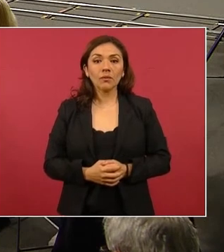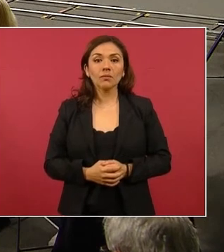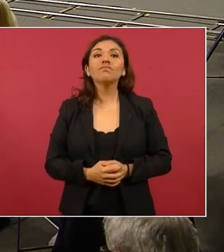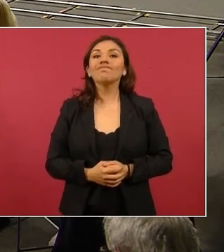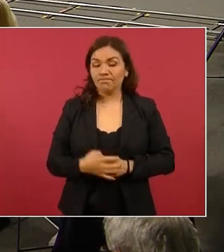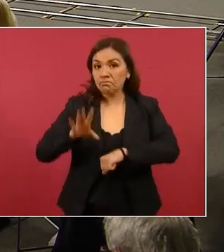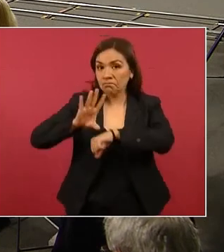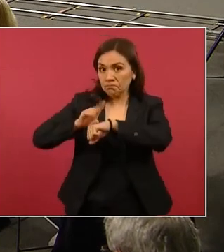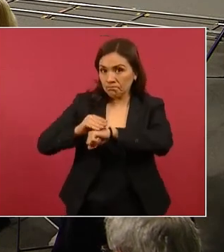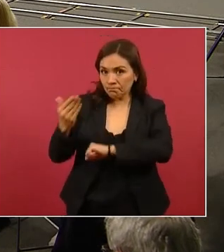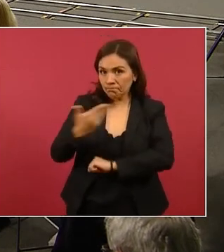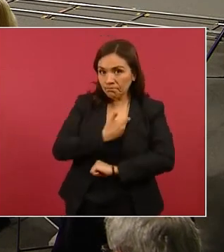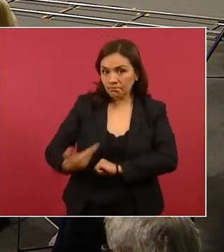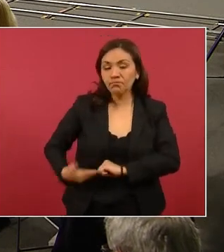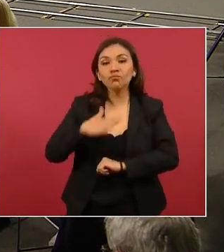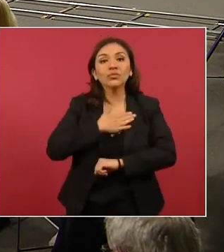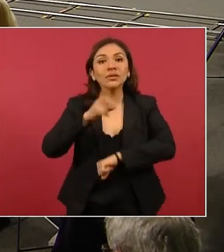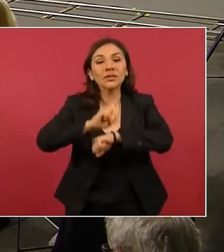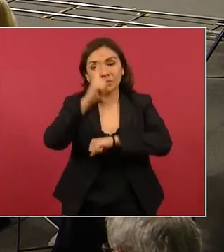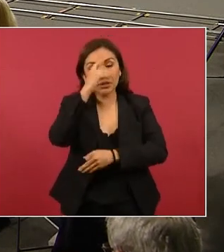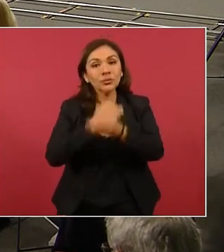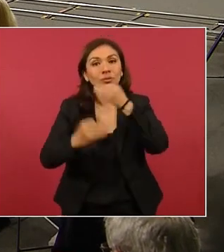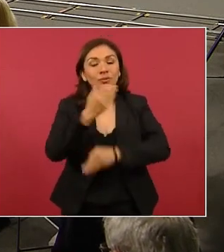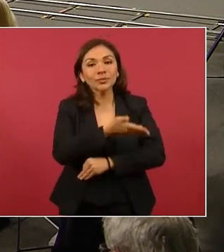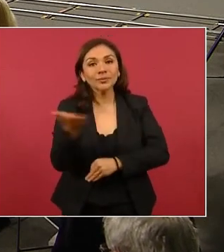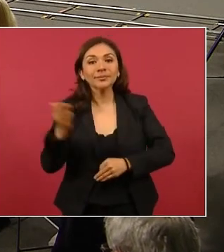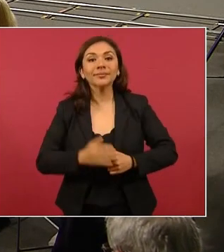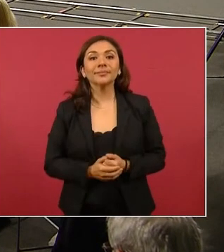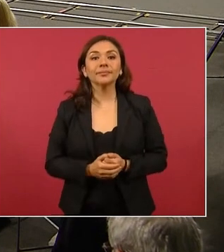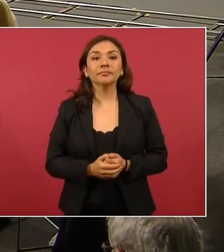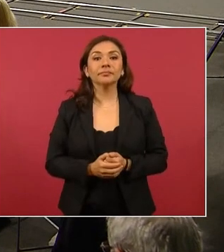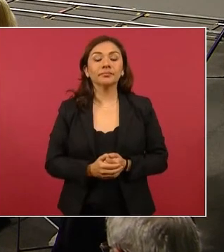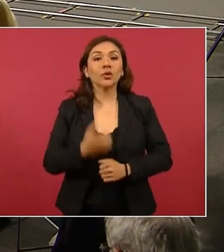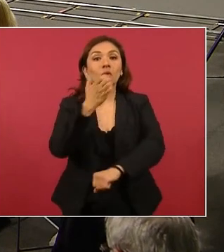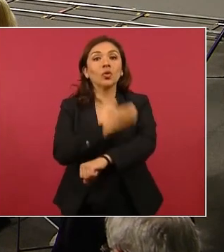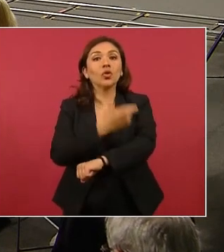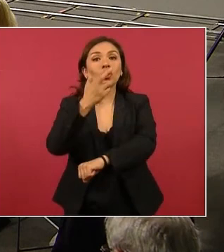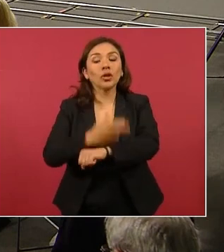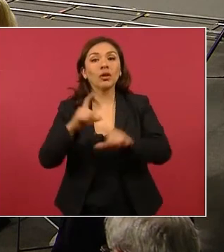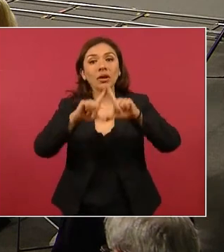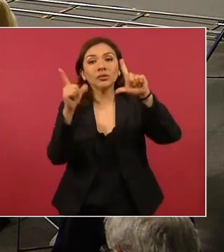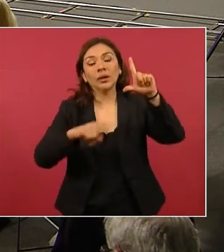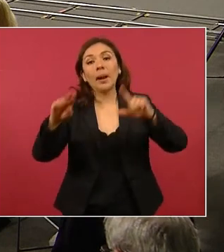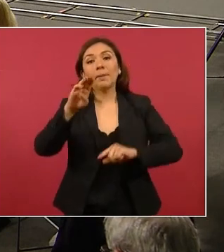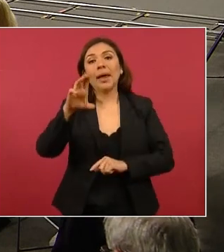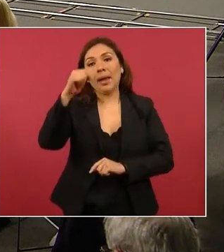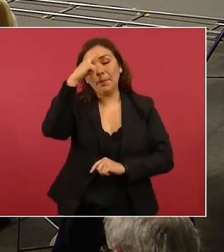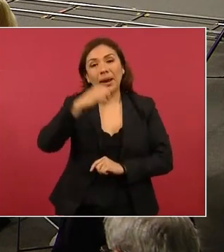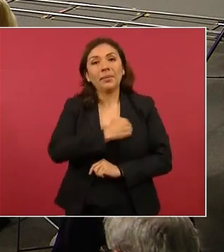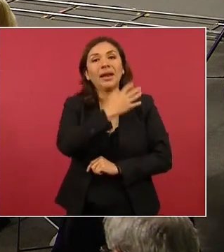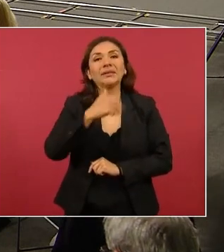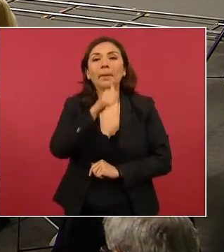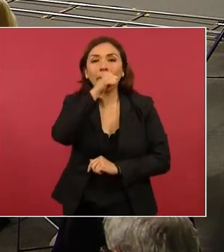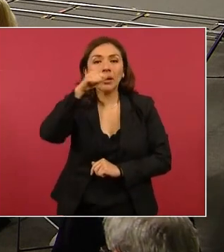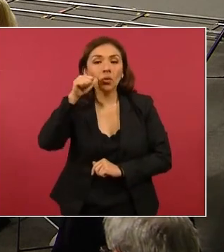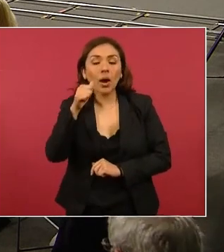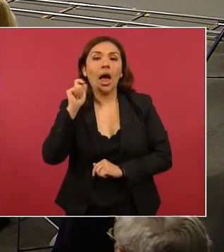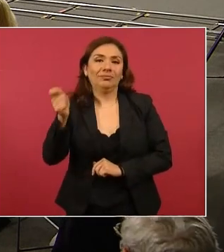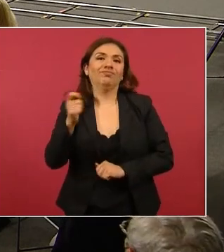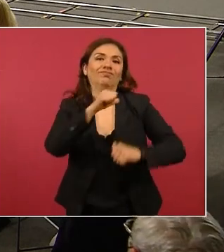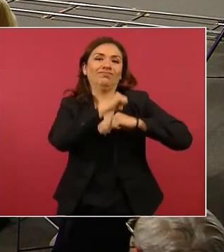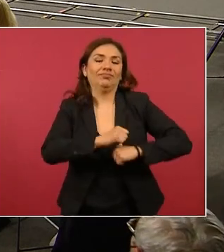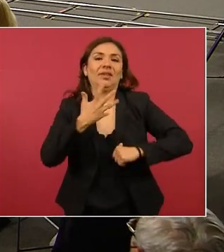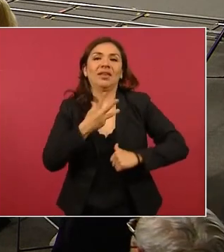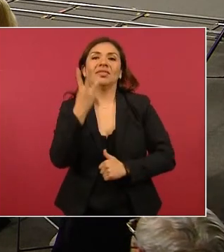Con su permiso, señor presidente, buenos días a todas y todos. La Coordinación Nacional de Becas para el Bienestar Benito Juárez tiene a su cargo